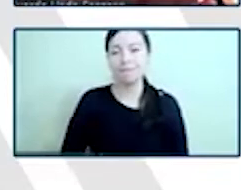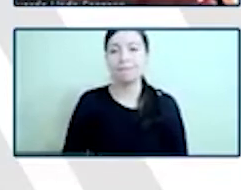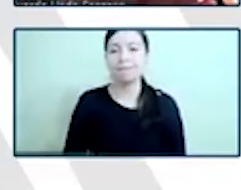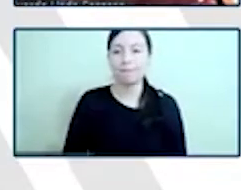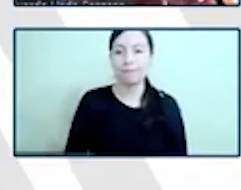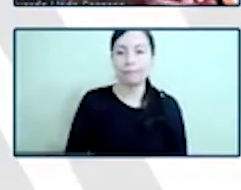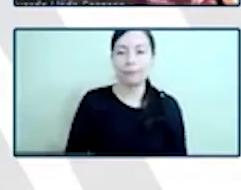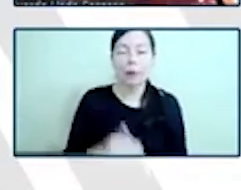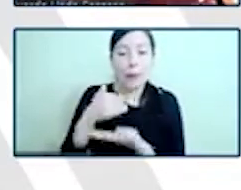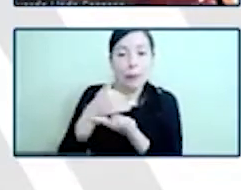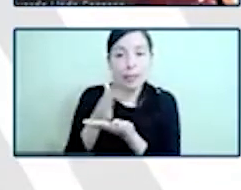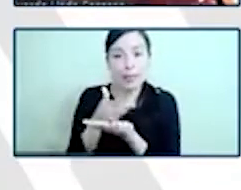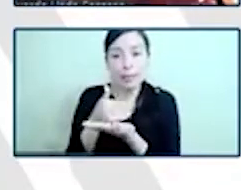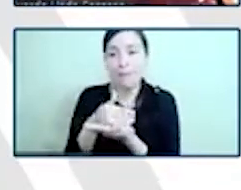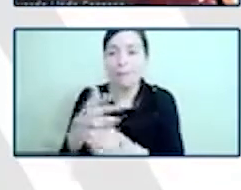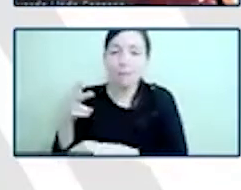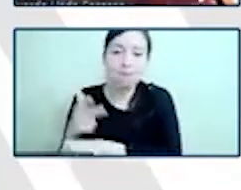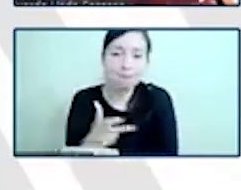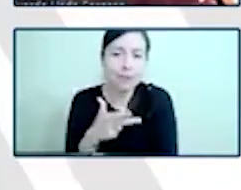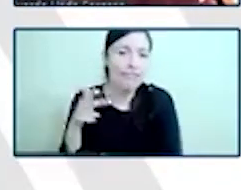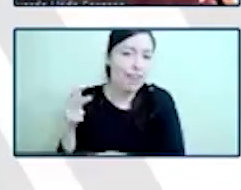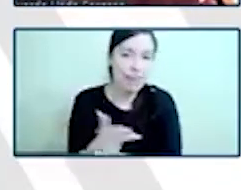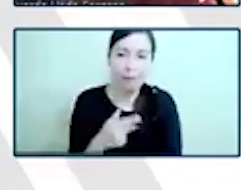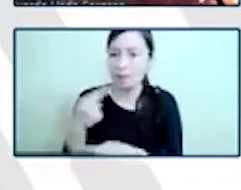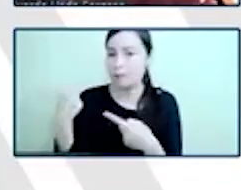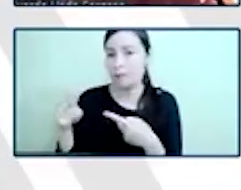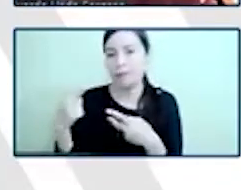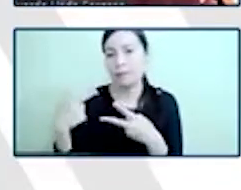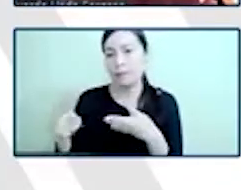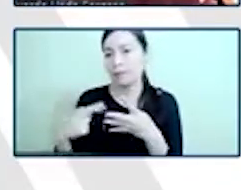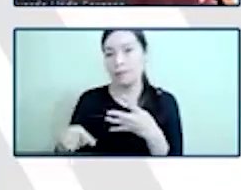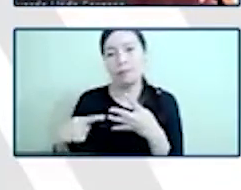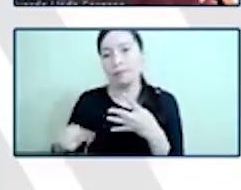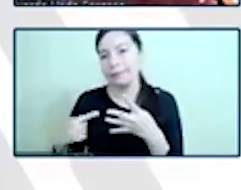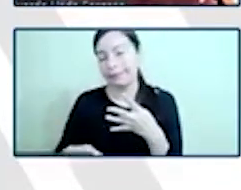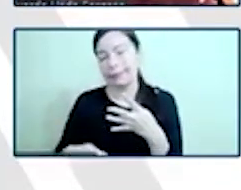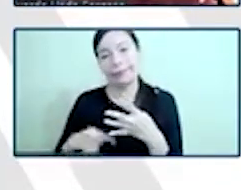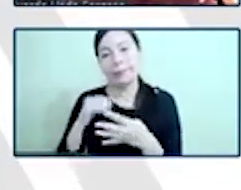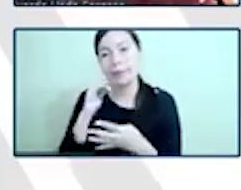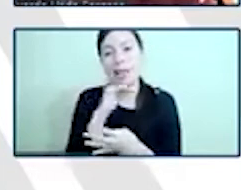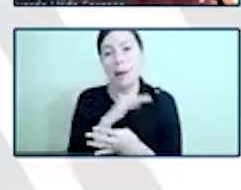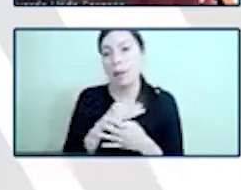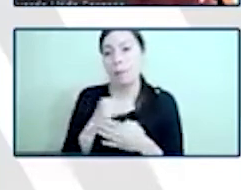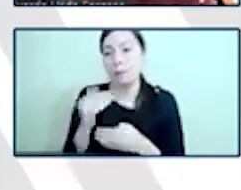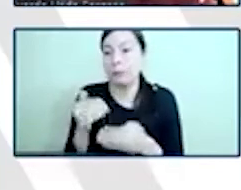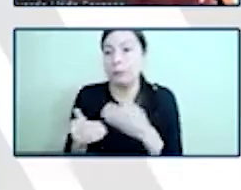habían planificado. Así que varias cosas fallaron tratando de aceleradamente ponerse al día en lo que